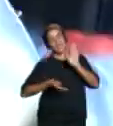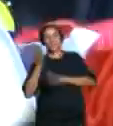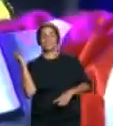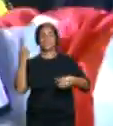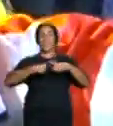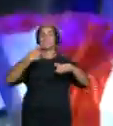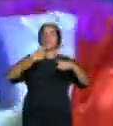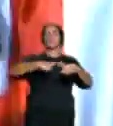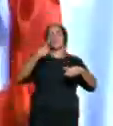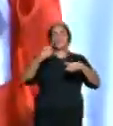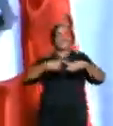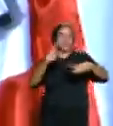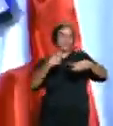Santa